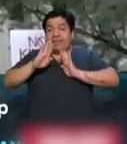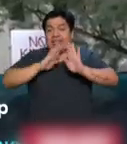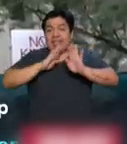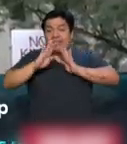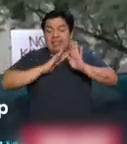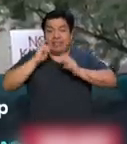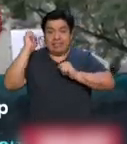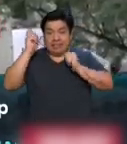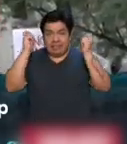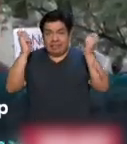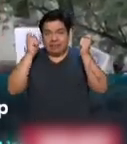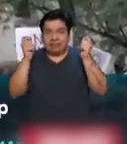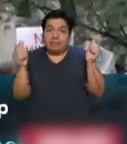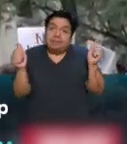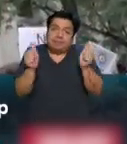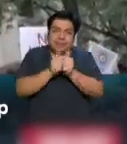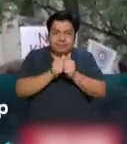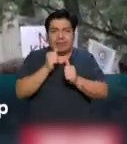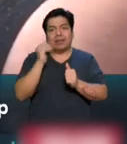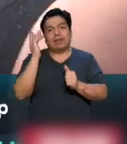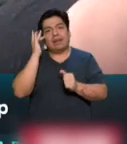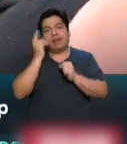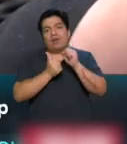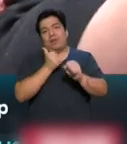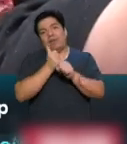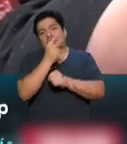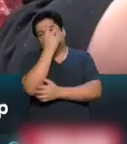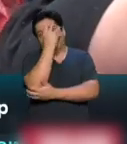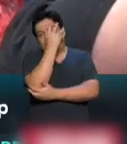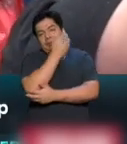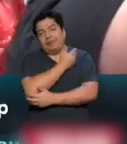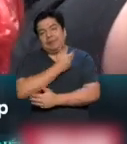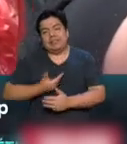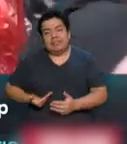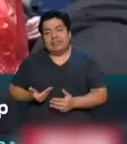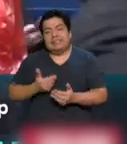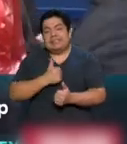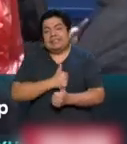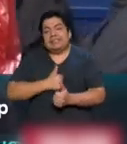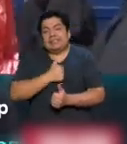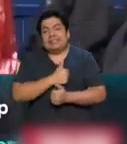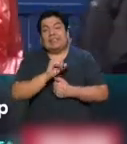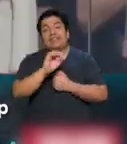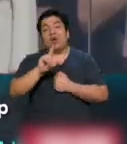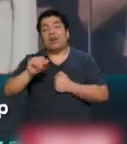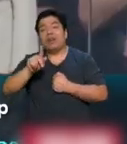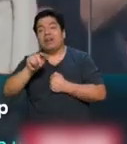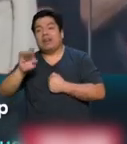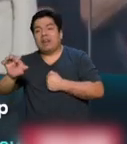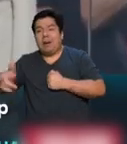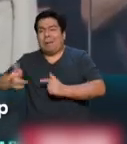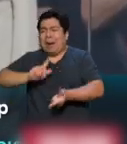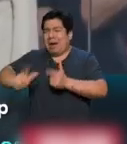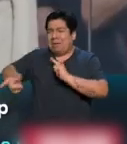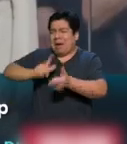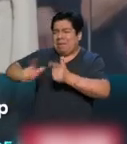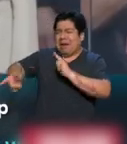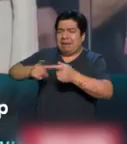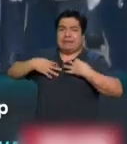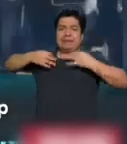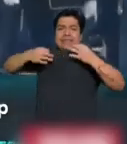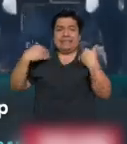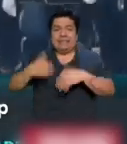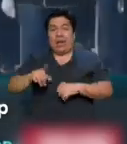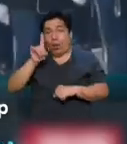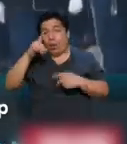Armadas y con el cumpleaños del presidente Donald Trump. Lamentablemente, en Salt Lake City se registró un tiroteo durante la jornada